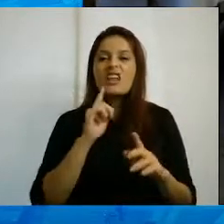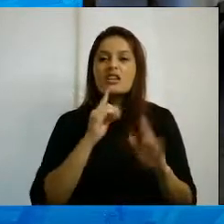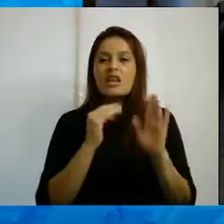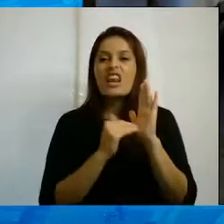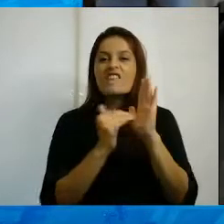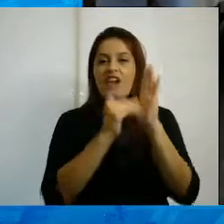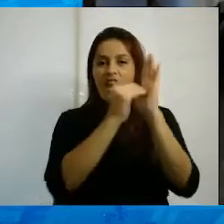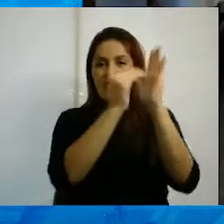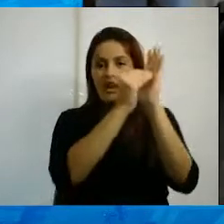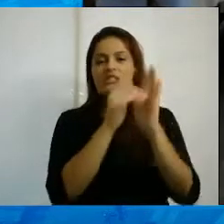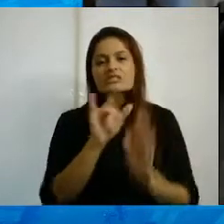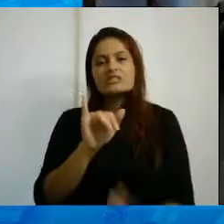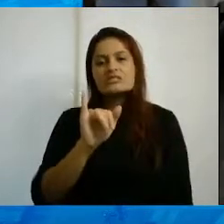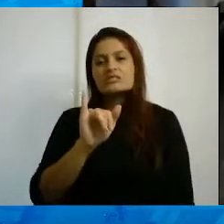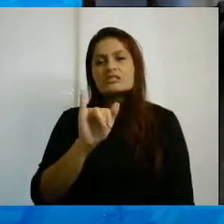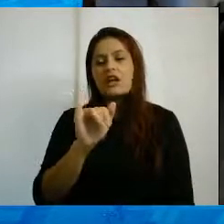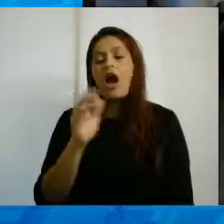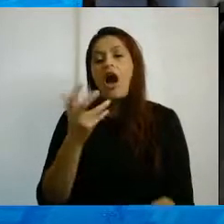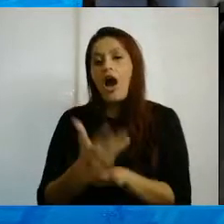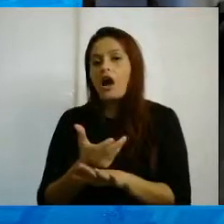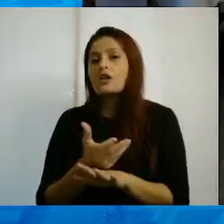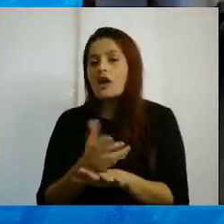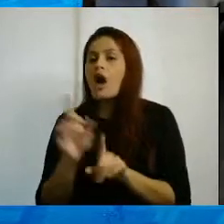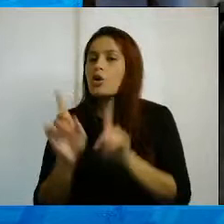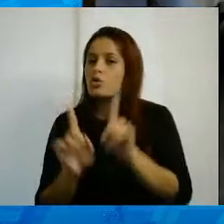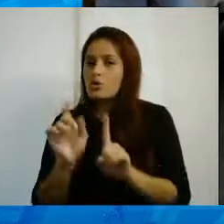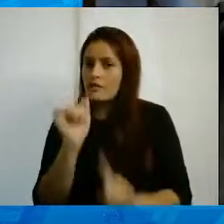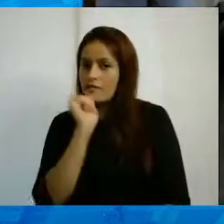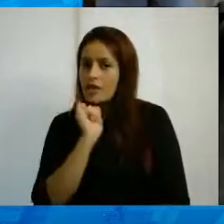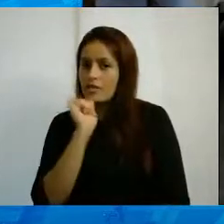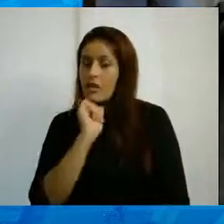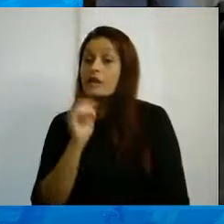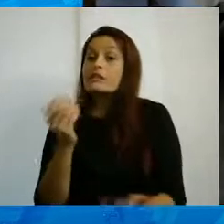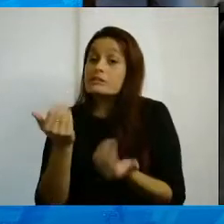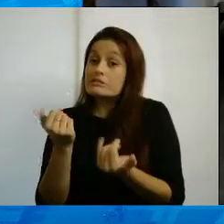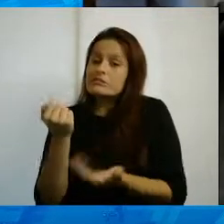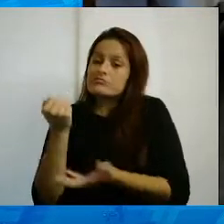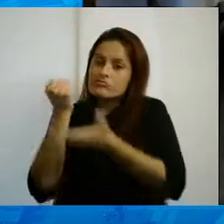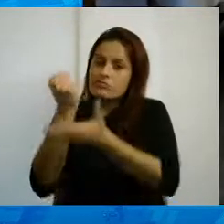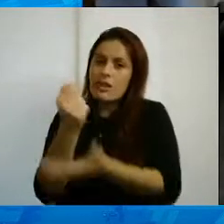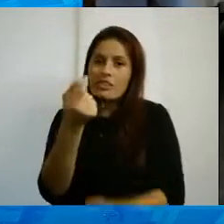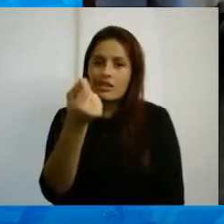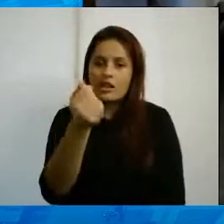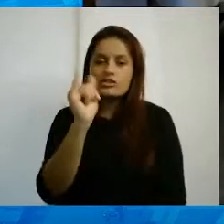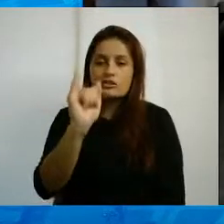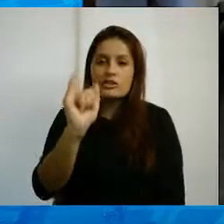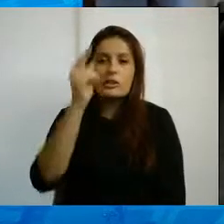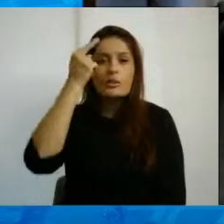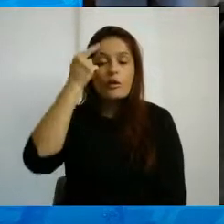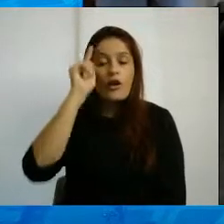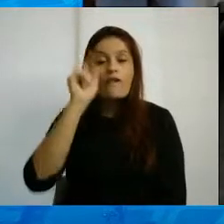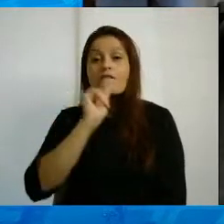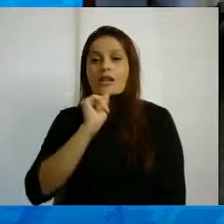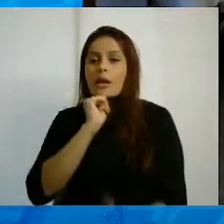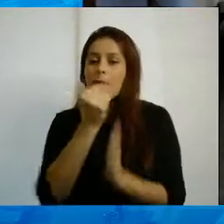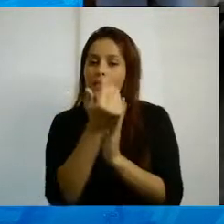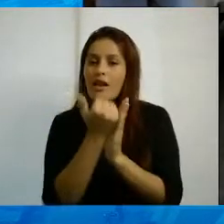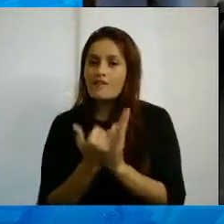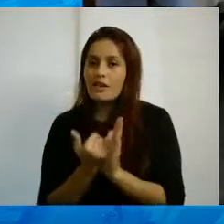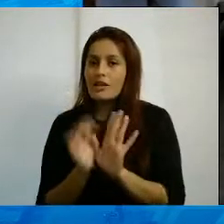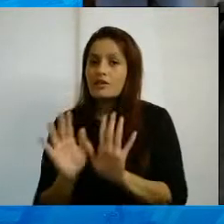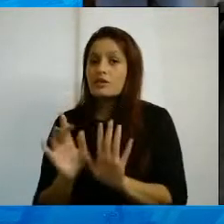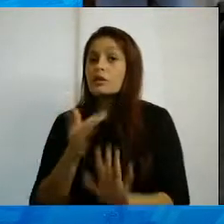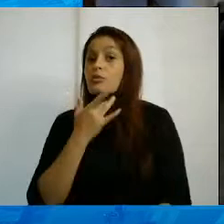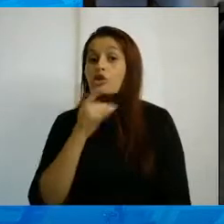hay cuestiones que subsanar que requieren de una inversión y que requieren también de poder planificar esa inversión. O sea, uno, porque no